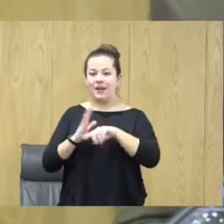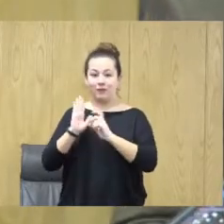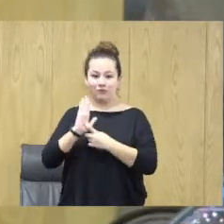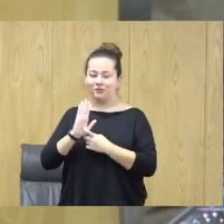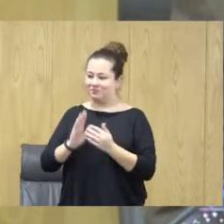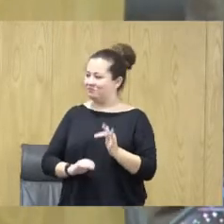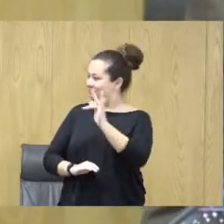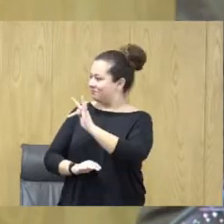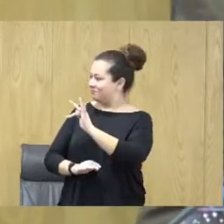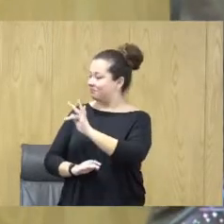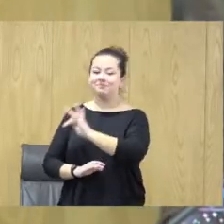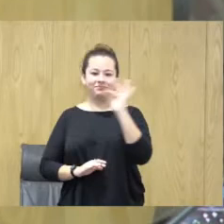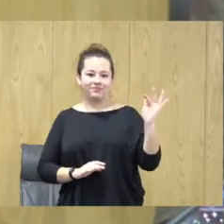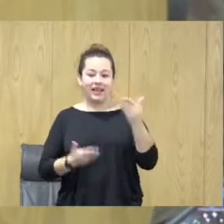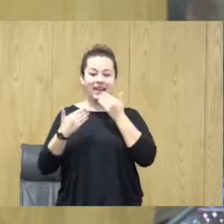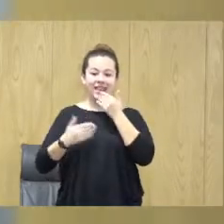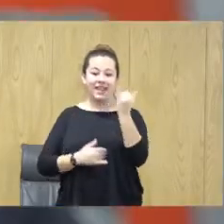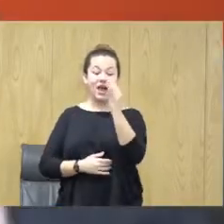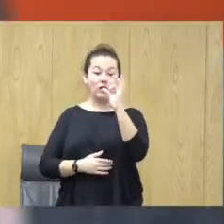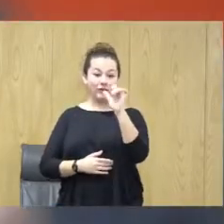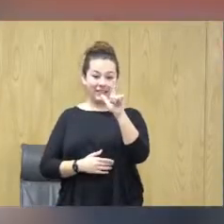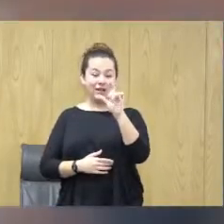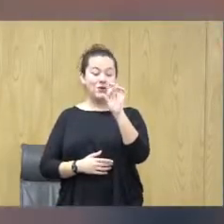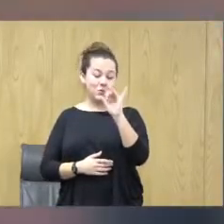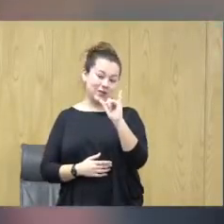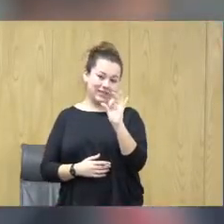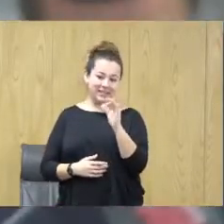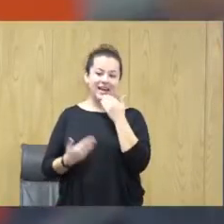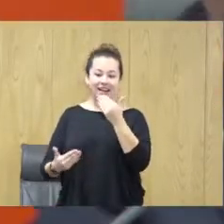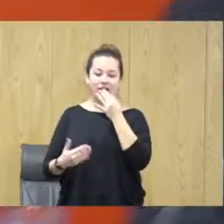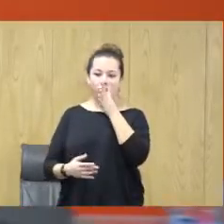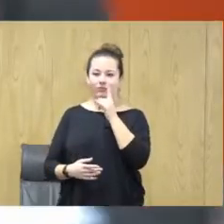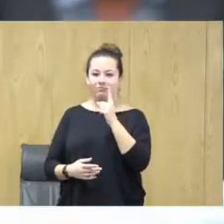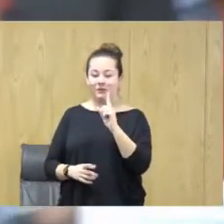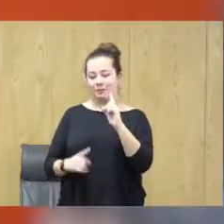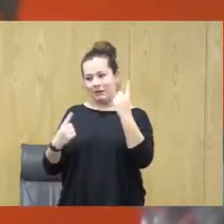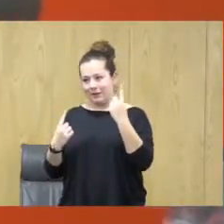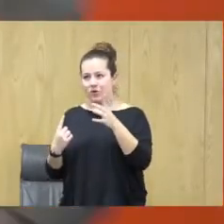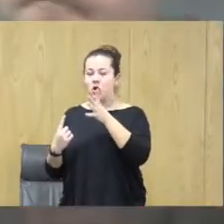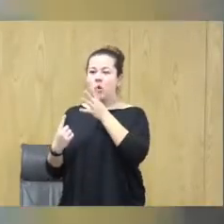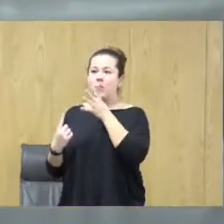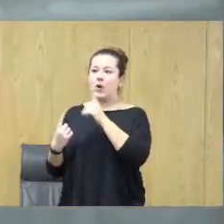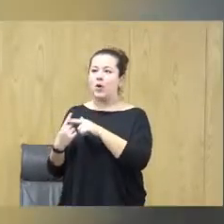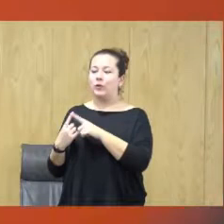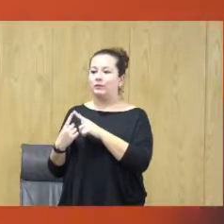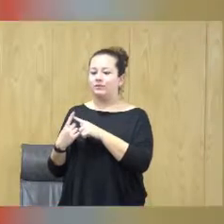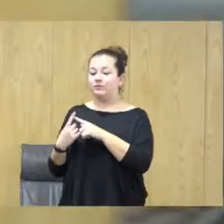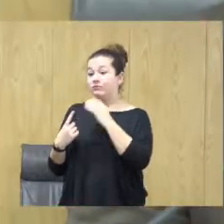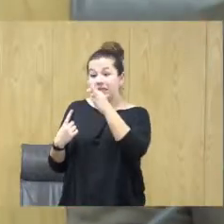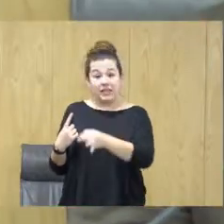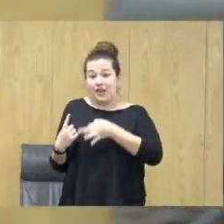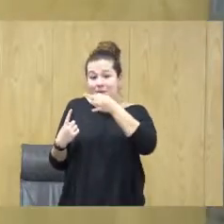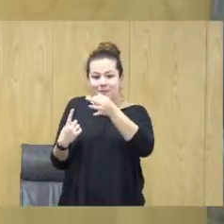Muchas gracias, José Luis. Gracias. En primer lugar, bueno, como siempre, ser